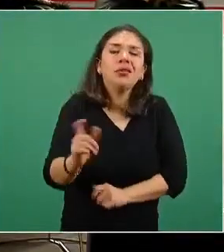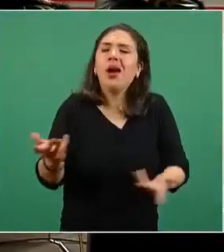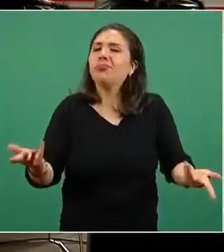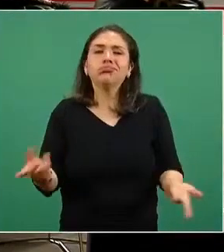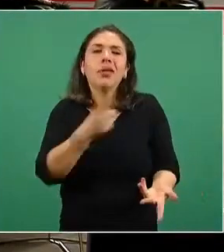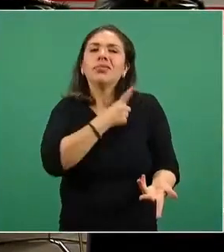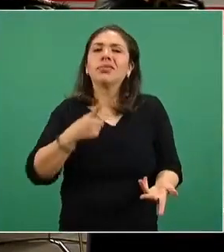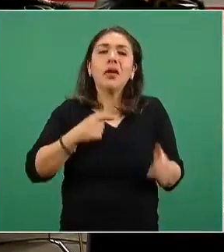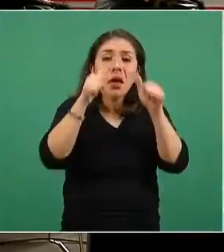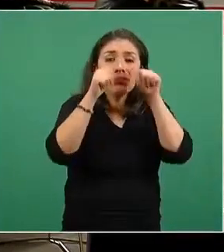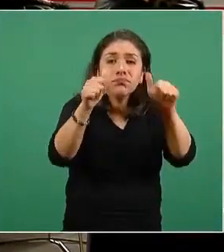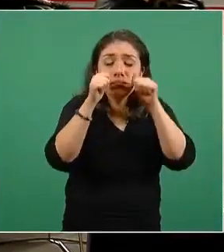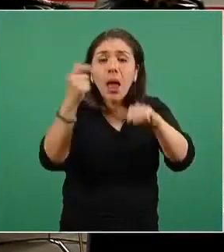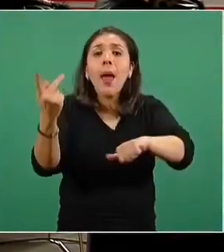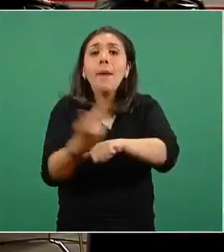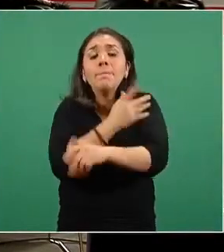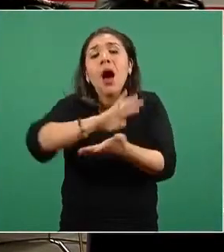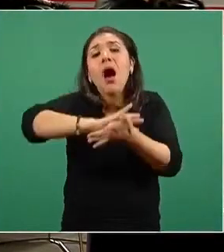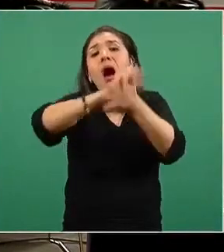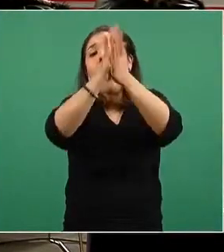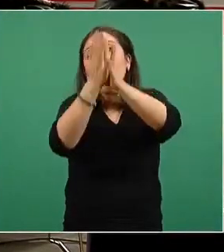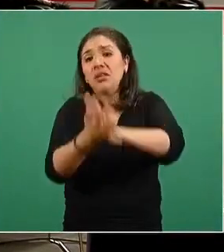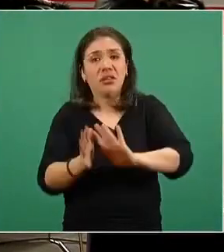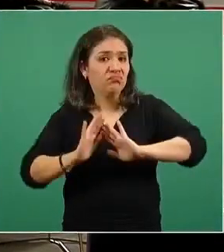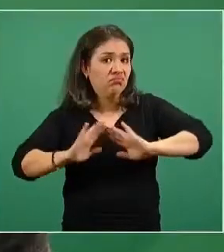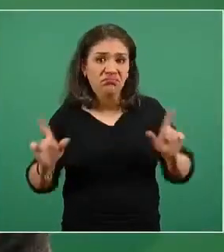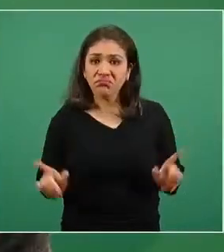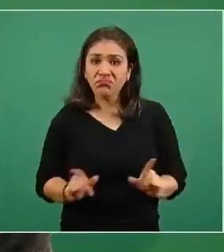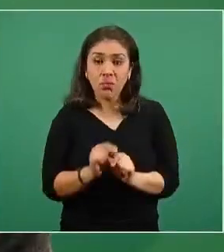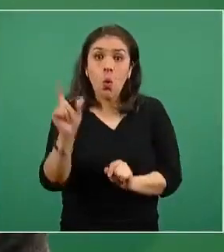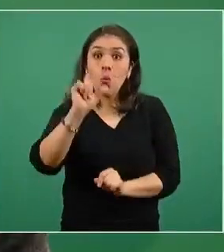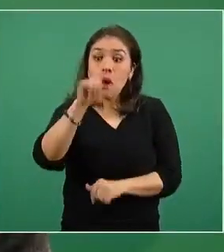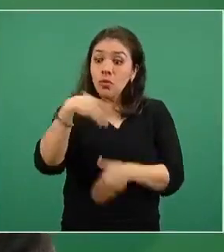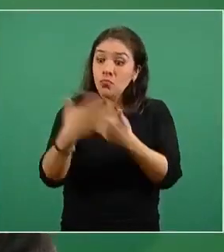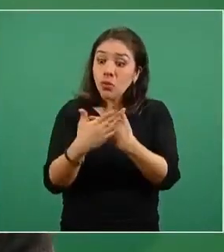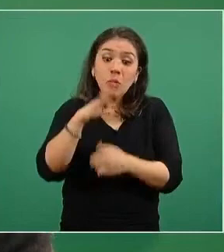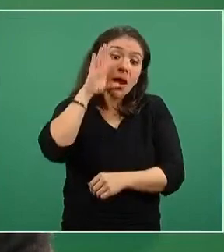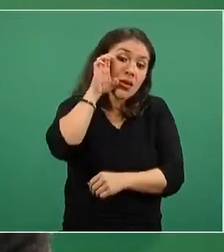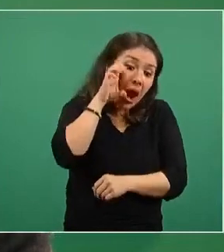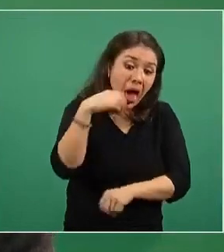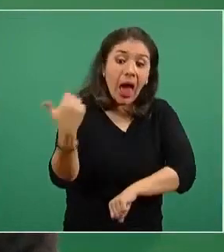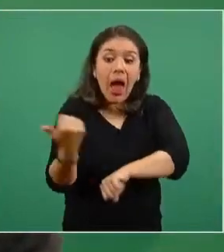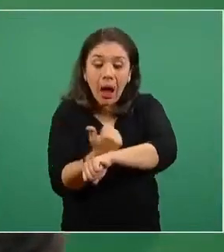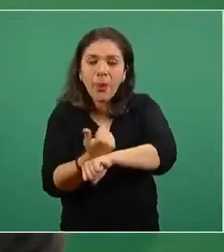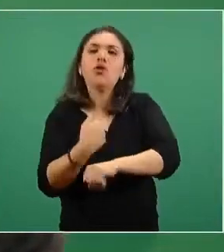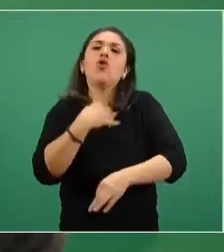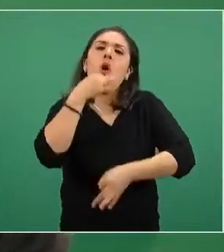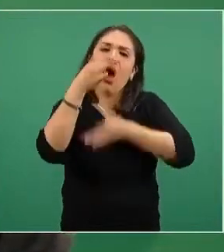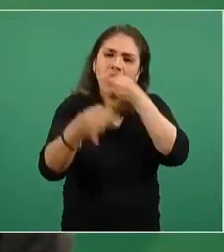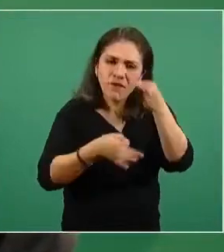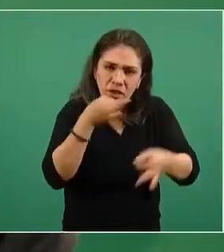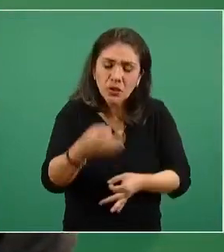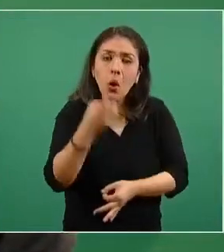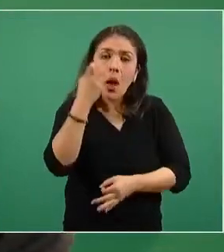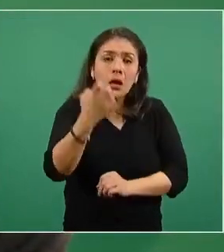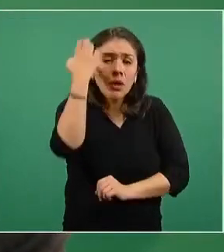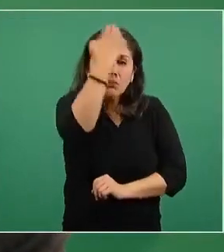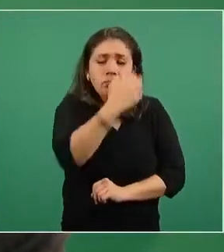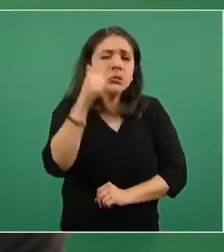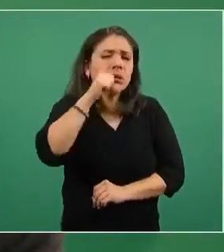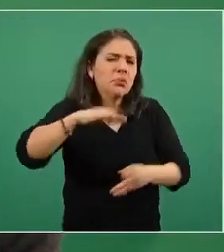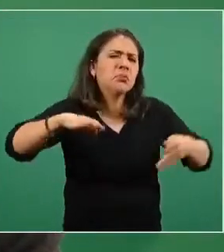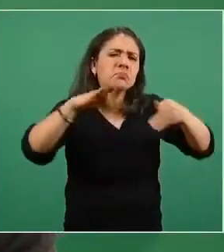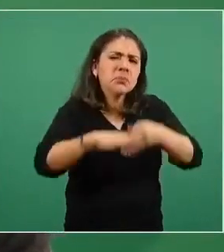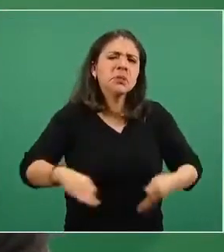los días a lo que vaya ocurriendo, punto. Cuando pase a amarillo o a naranja, lo informaremos, esta evaluación se hace